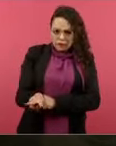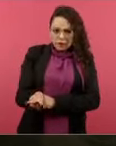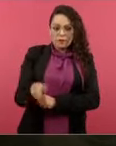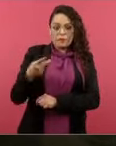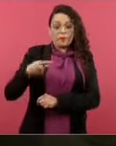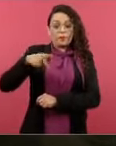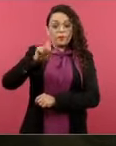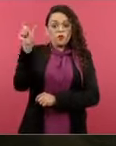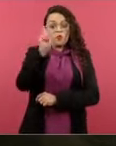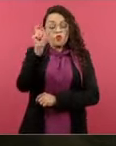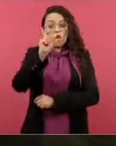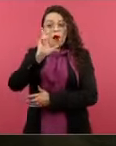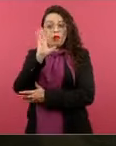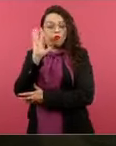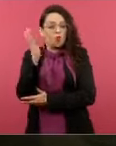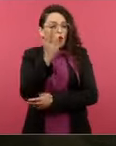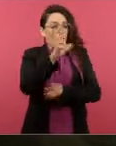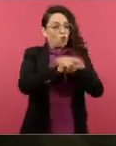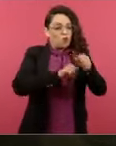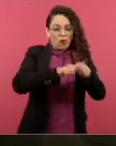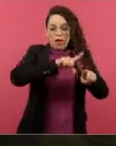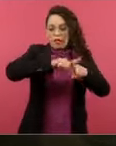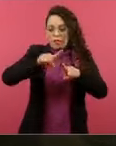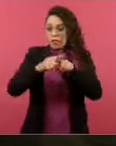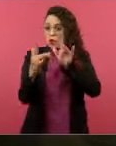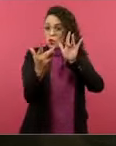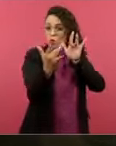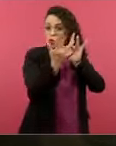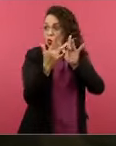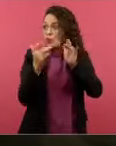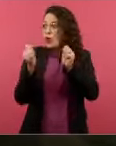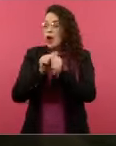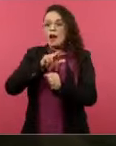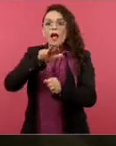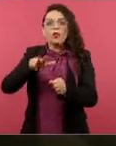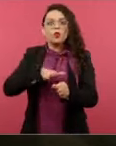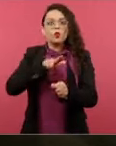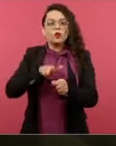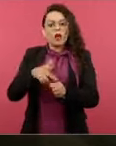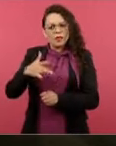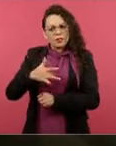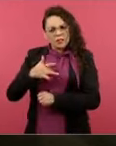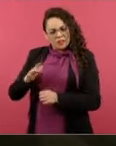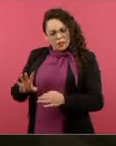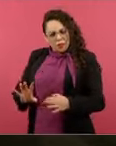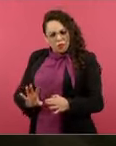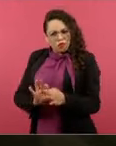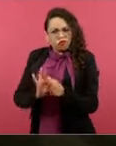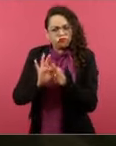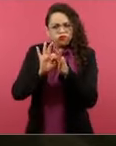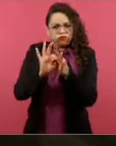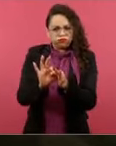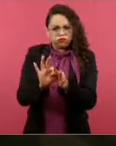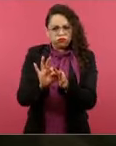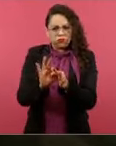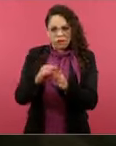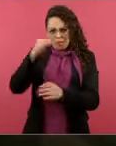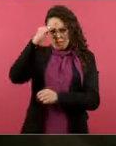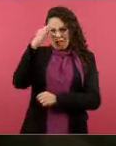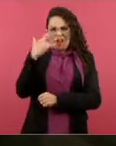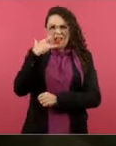con la naturaleza nos va a apoyar para sentirnos parte de ella, que no es algo ajeno, y que